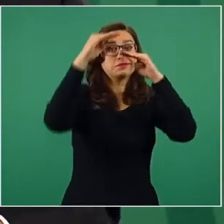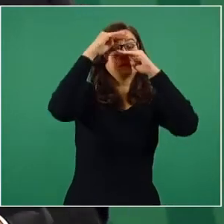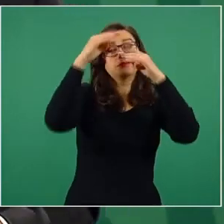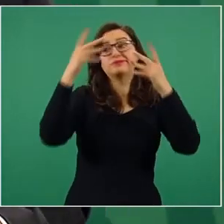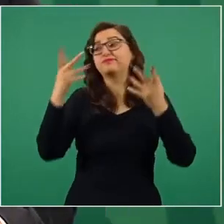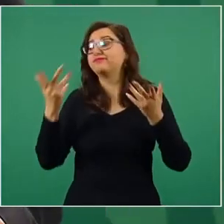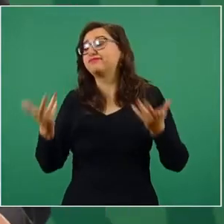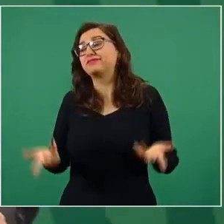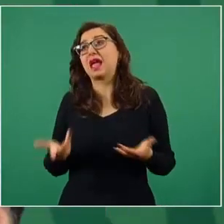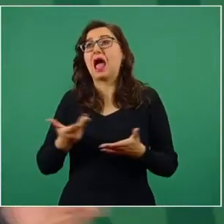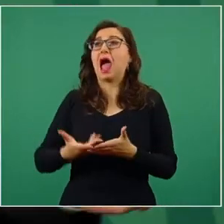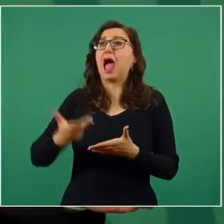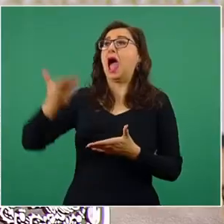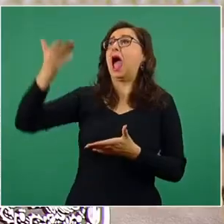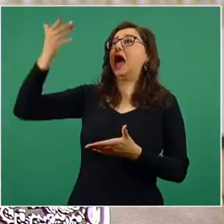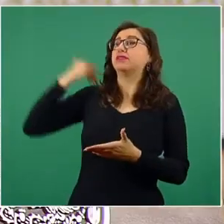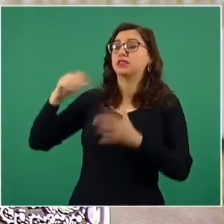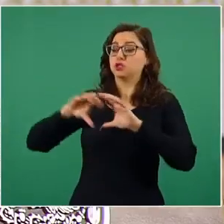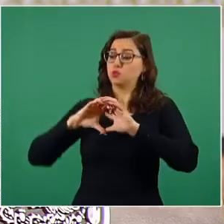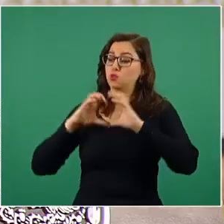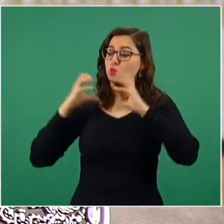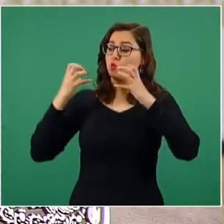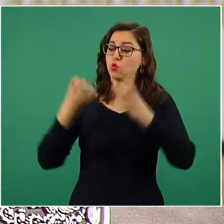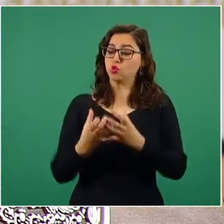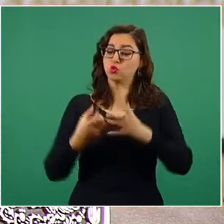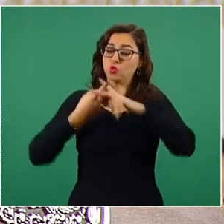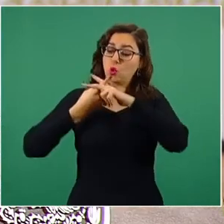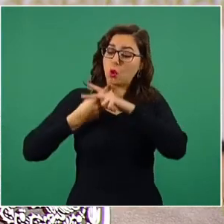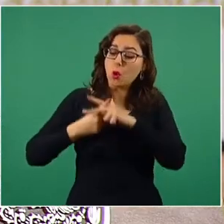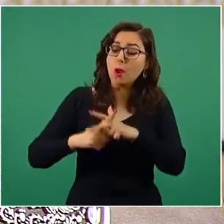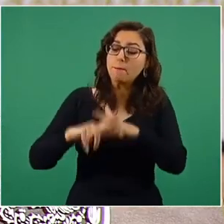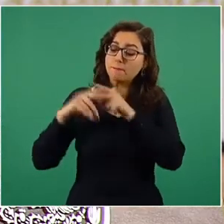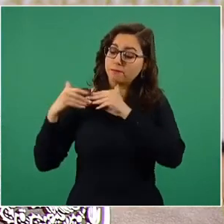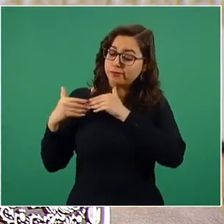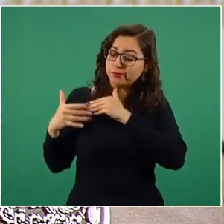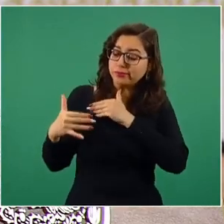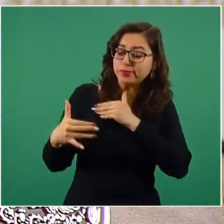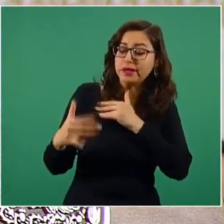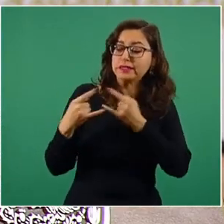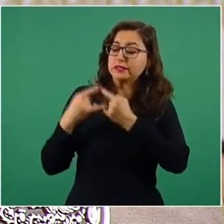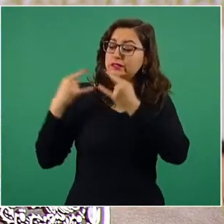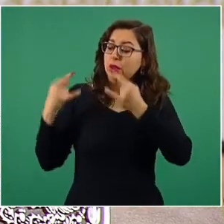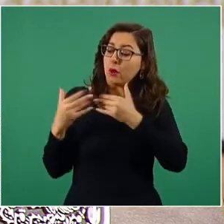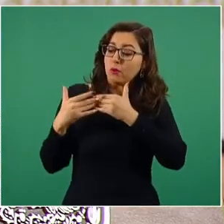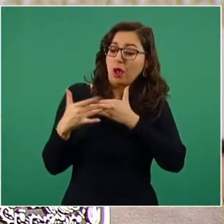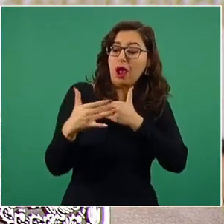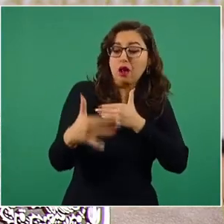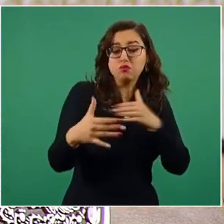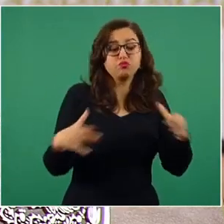hay unos afortunados y otros que no van a poder.